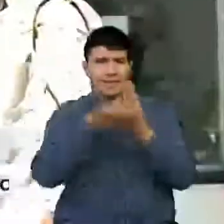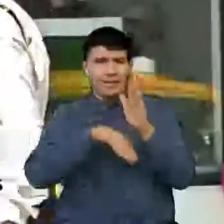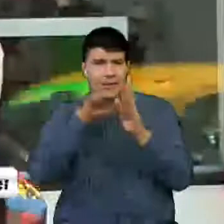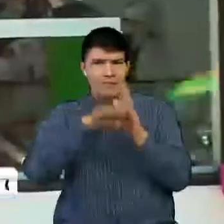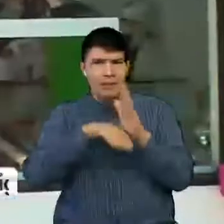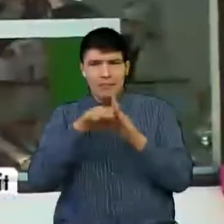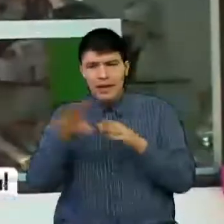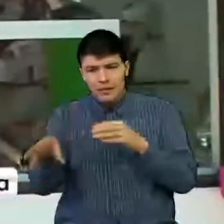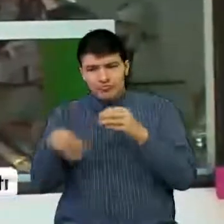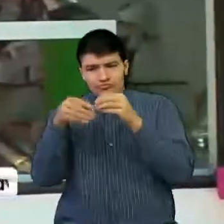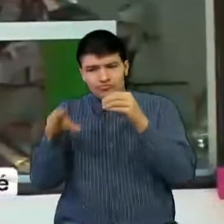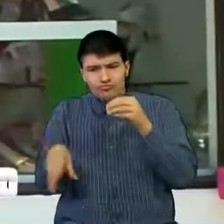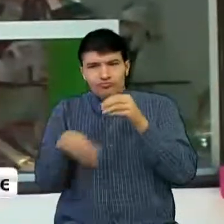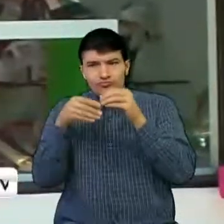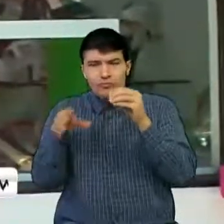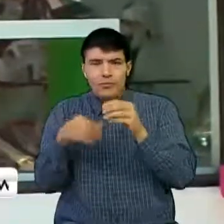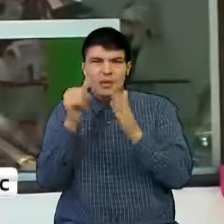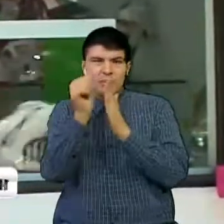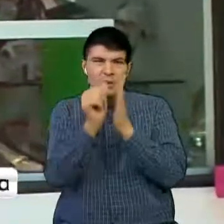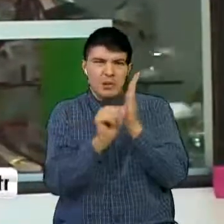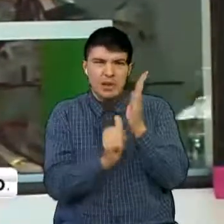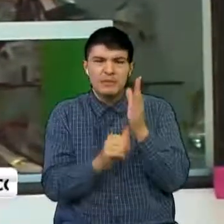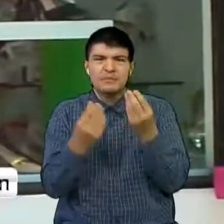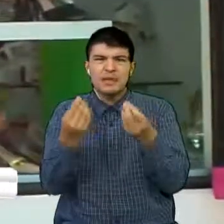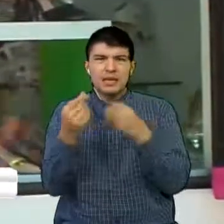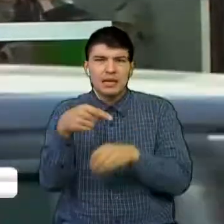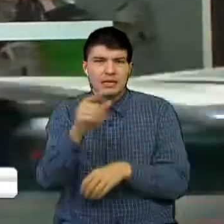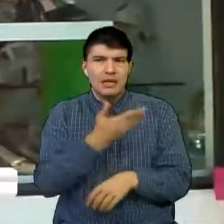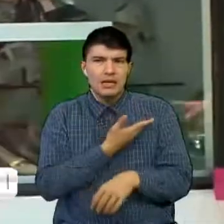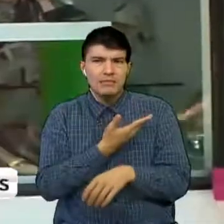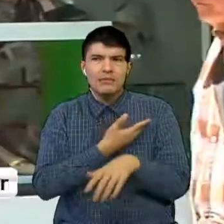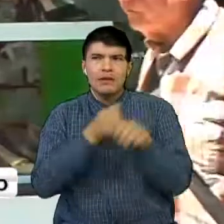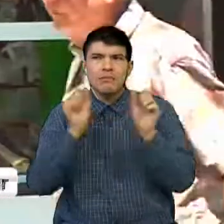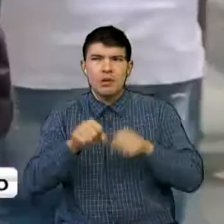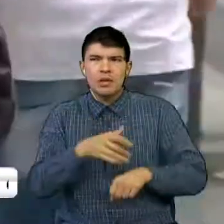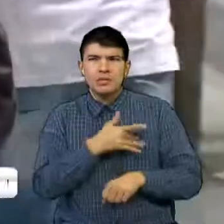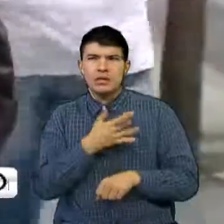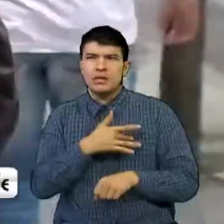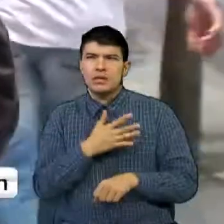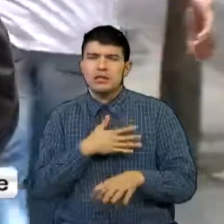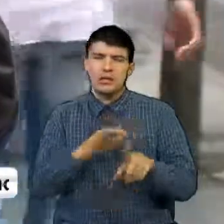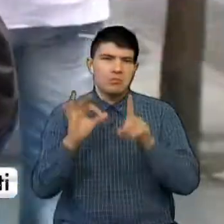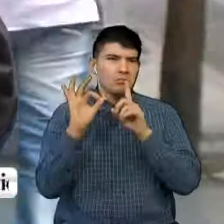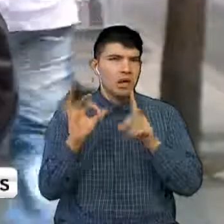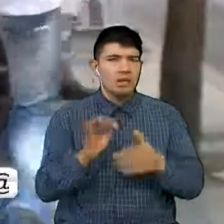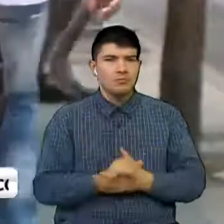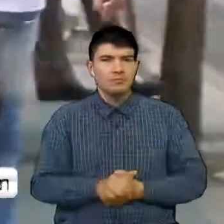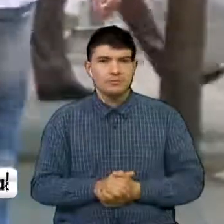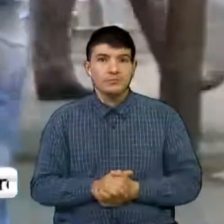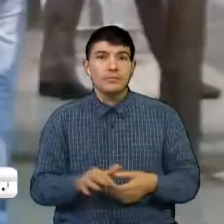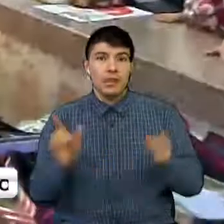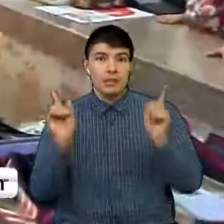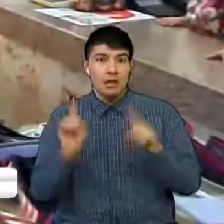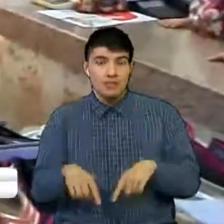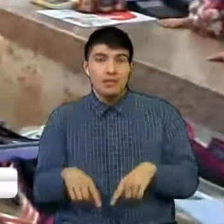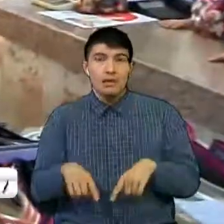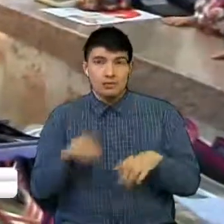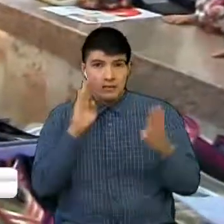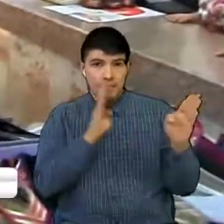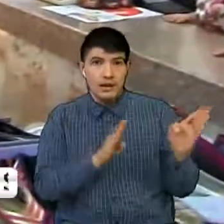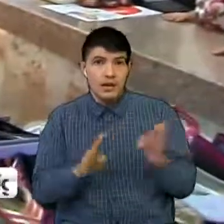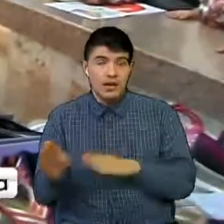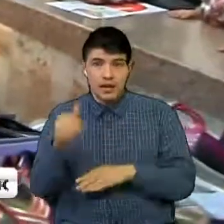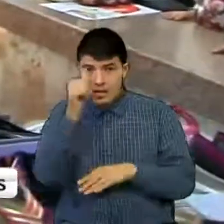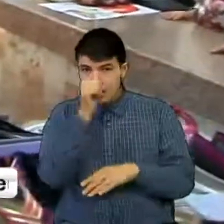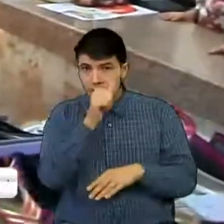valores agregados, programas para que las madres puedan sentirse a gusto. También se prevé que este domingo